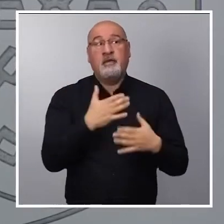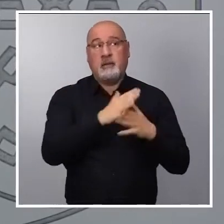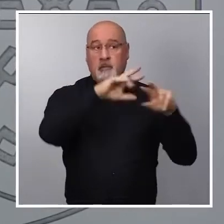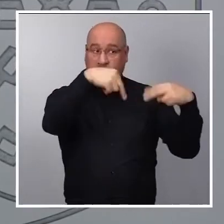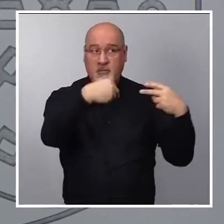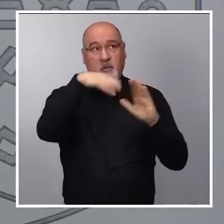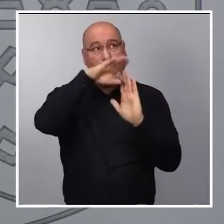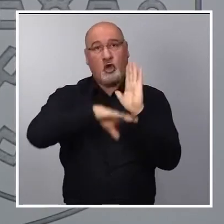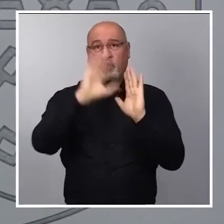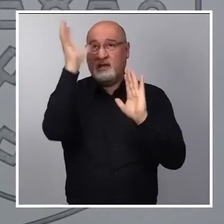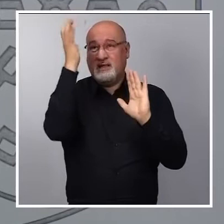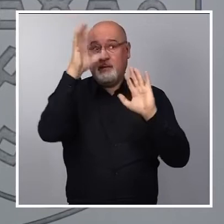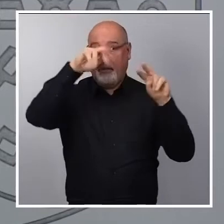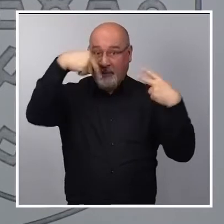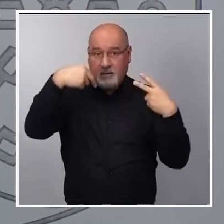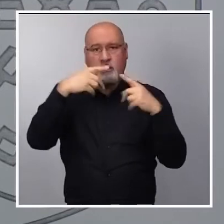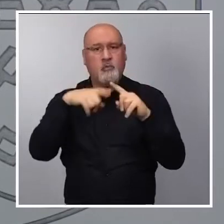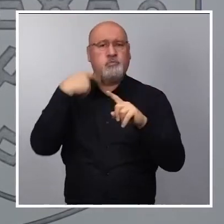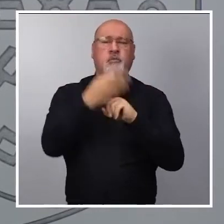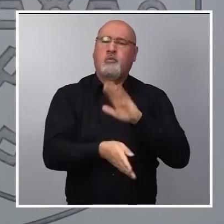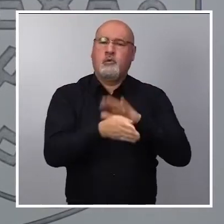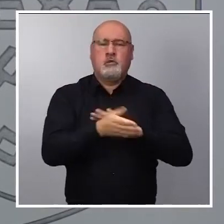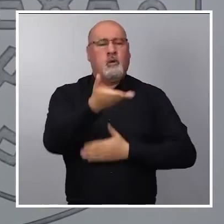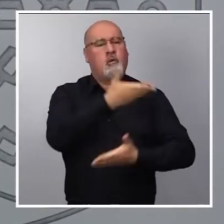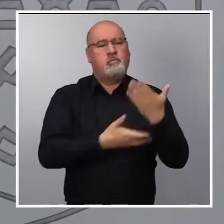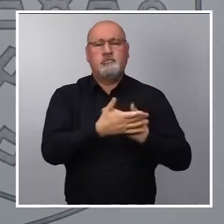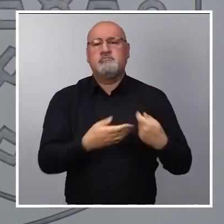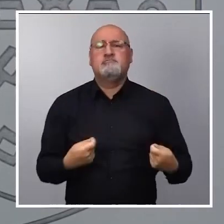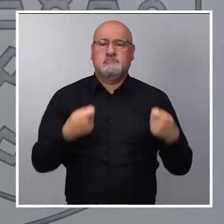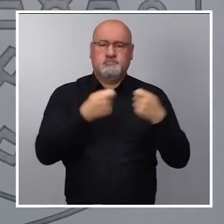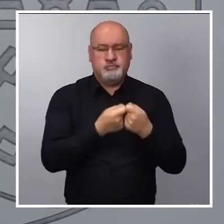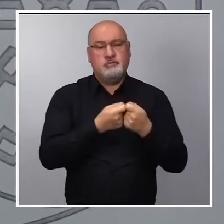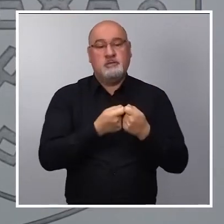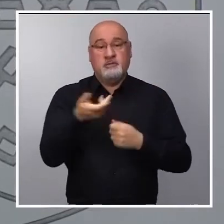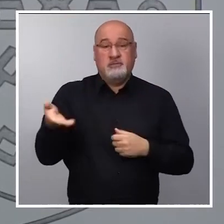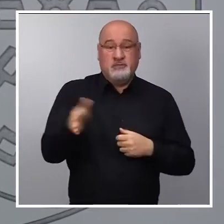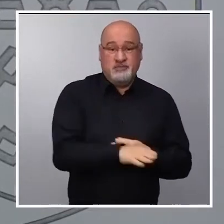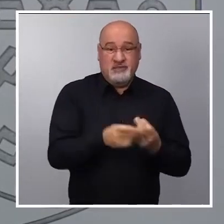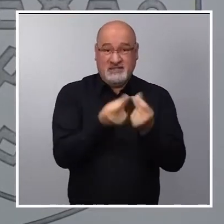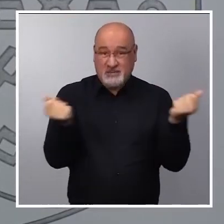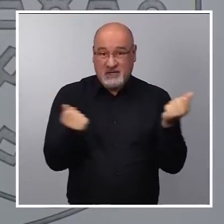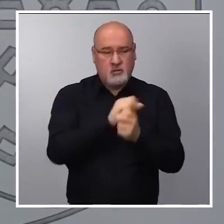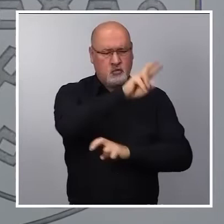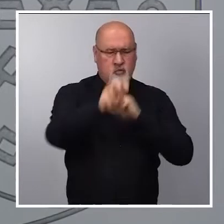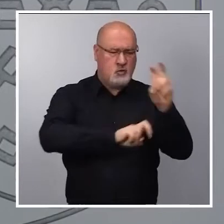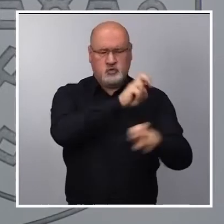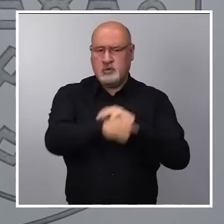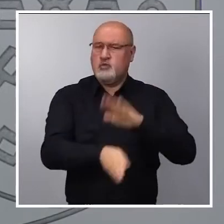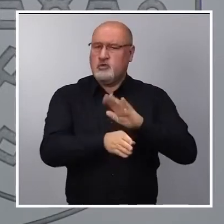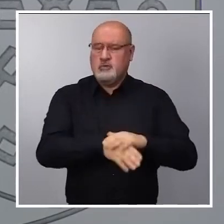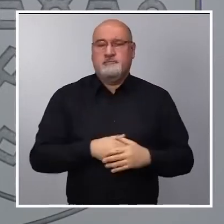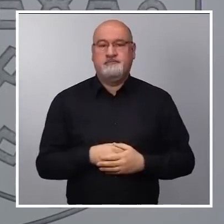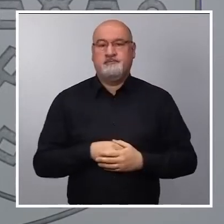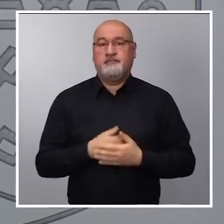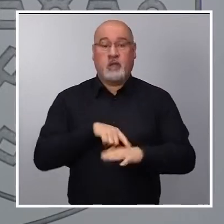meteorológicas, poder seguir colaborando na tarea de búsqueda dos desaparecidos. Informarles tamén que nas próximas horas